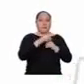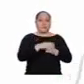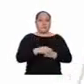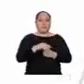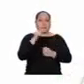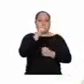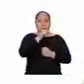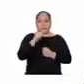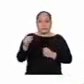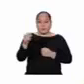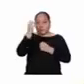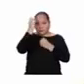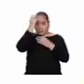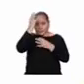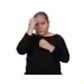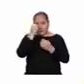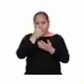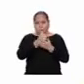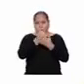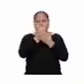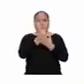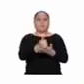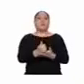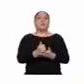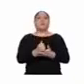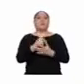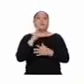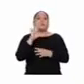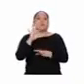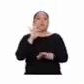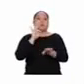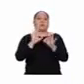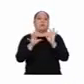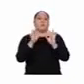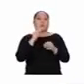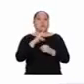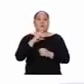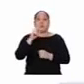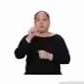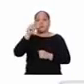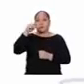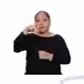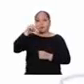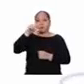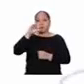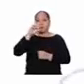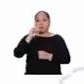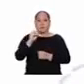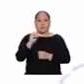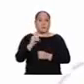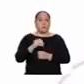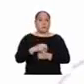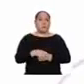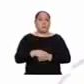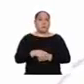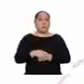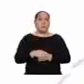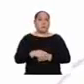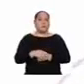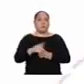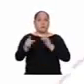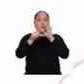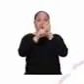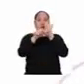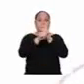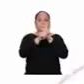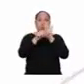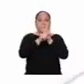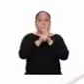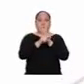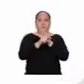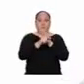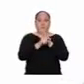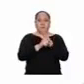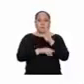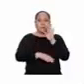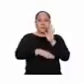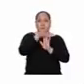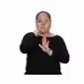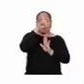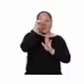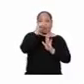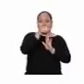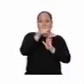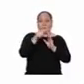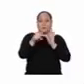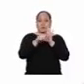Estos datos nos ayudarán a encontrar el rango de la variable y lo haremos restando el valor